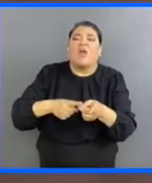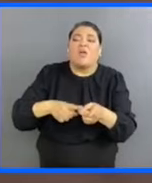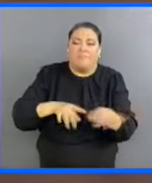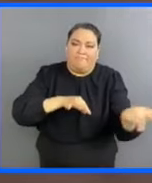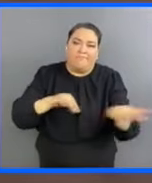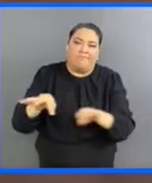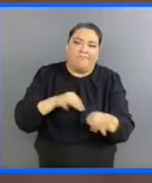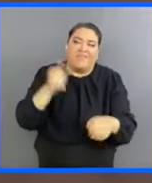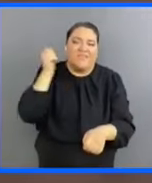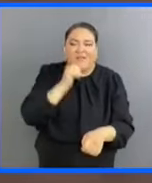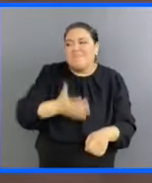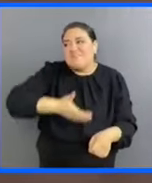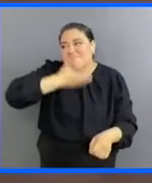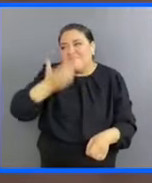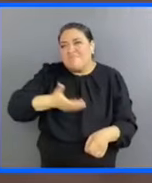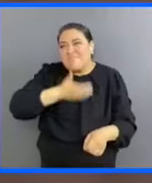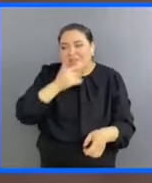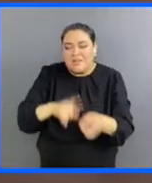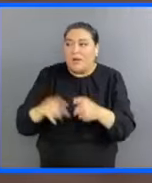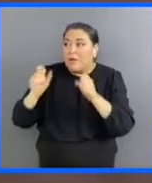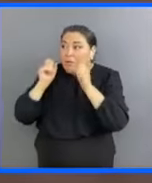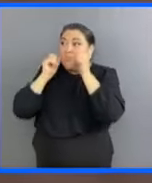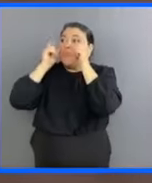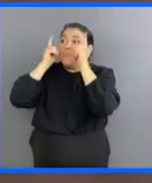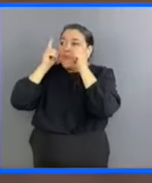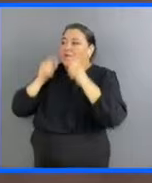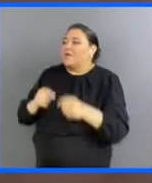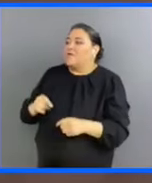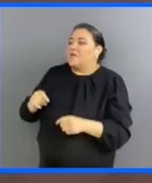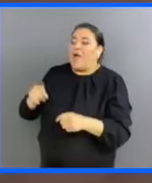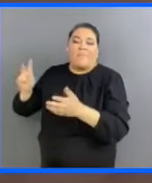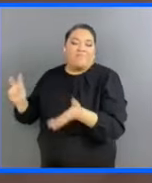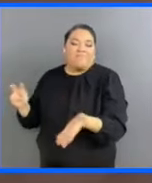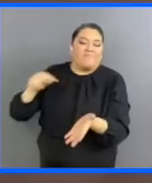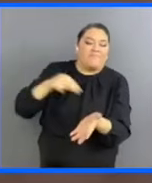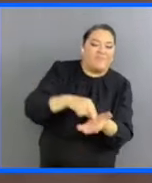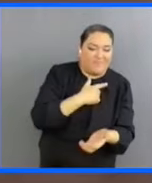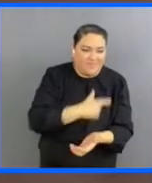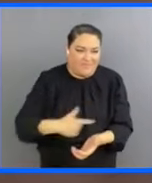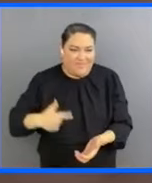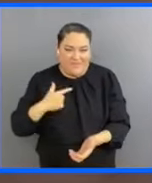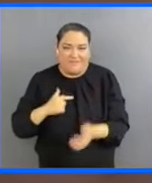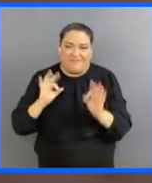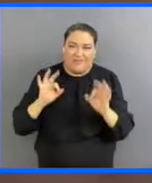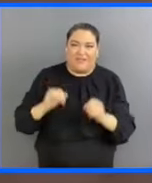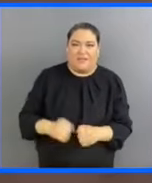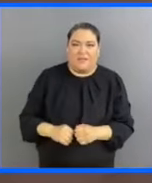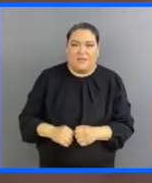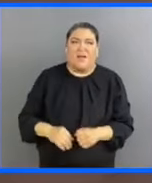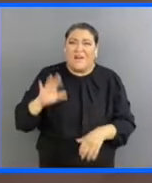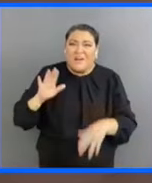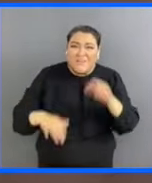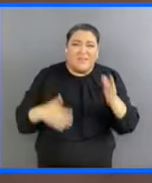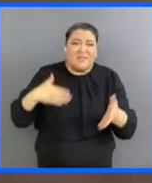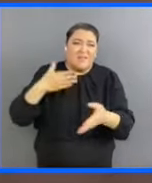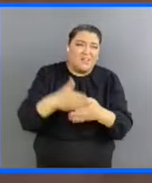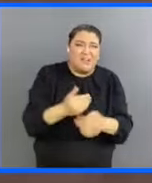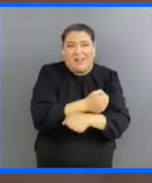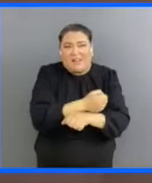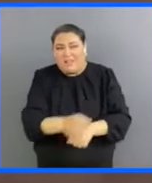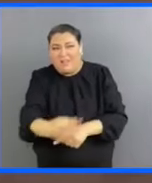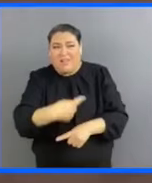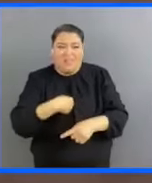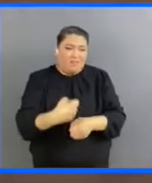nos despertamos tenemos que decir qué gusto voy a trabajar, no, híjoles, tengo que ir a trabajar. Esa es la diferencia de la